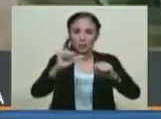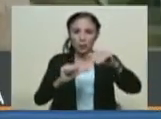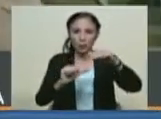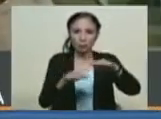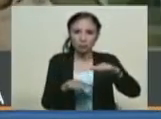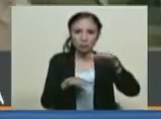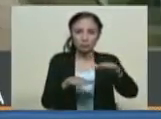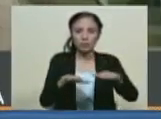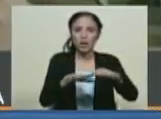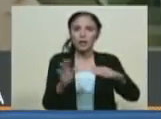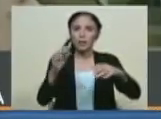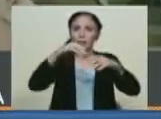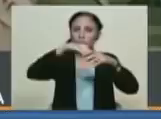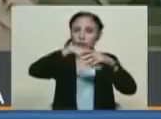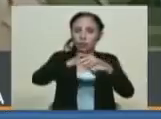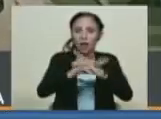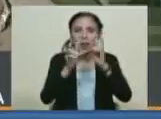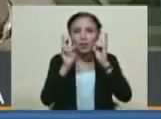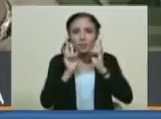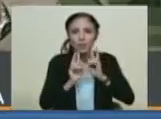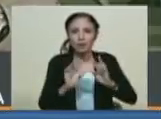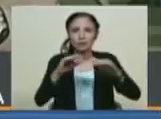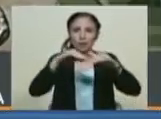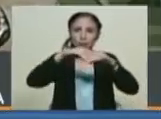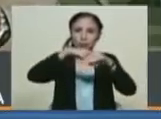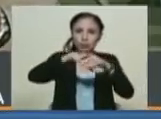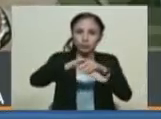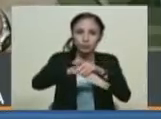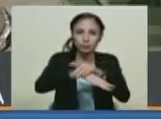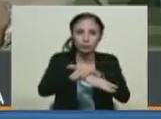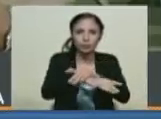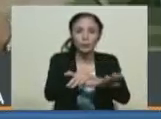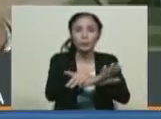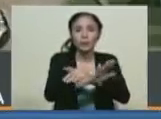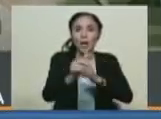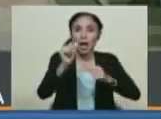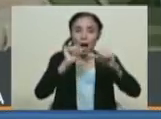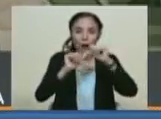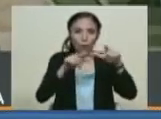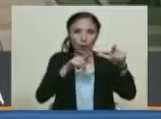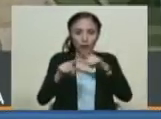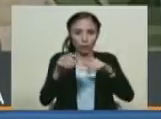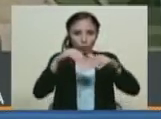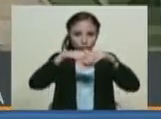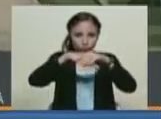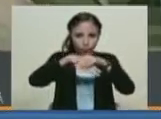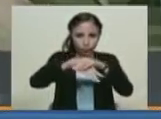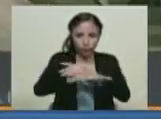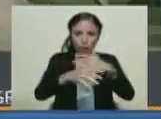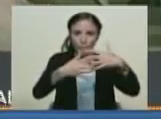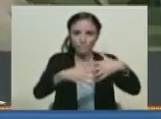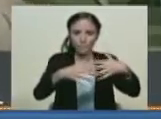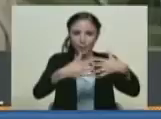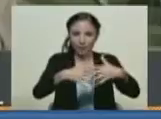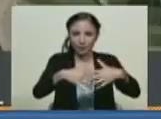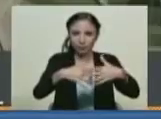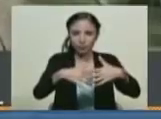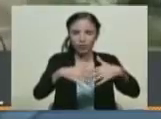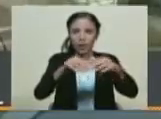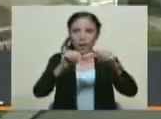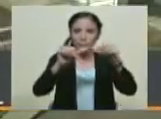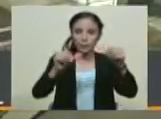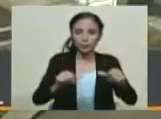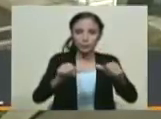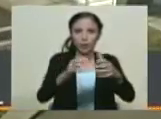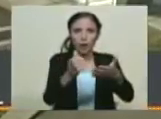primeros filtros. Cuando el agua entra ya a la planta, a los sistemas de destilación